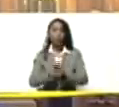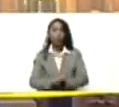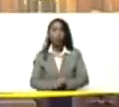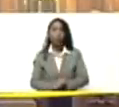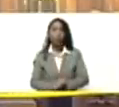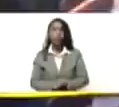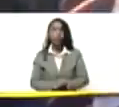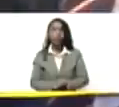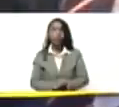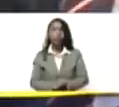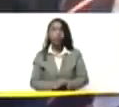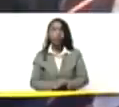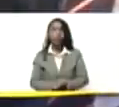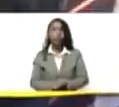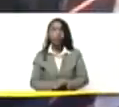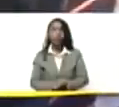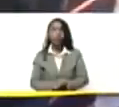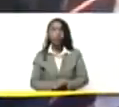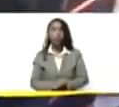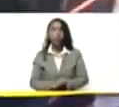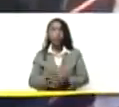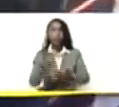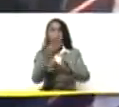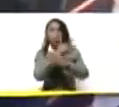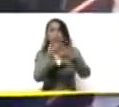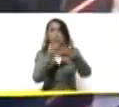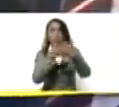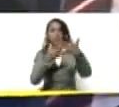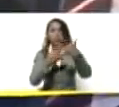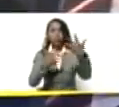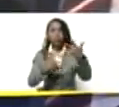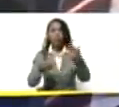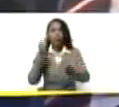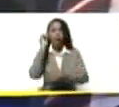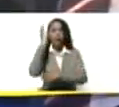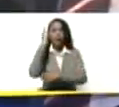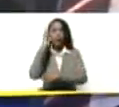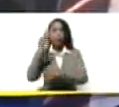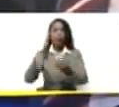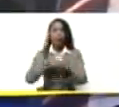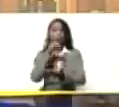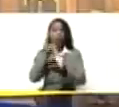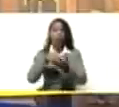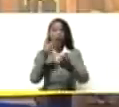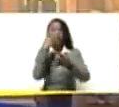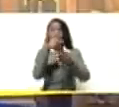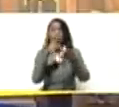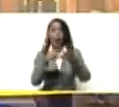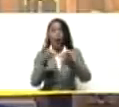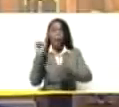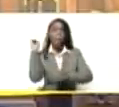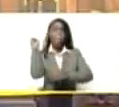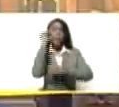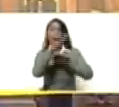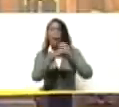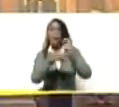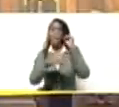imperialista anti oligárquica del comandante hugo chávez y del movimiento bolivariano revolucionario 200